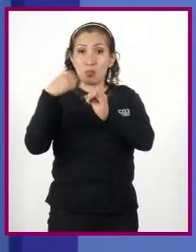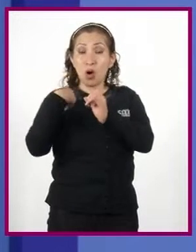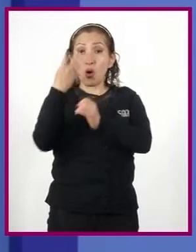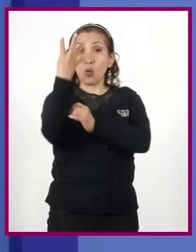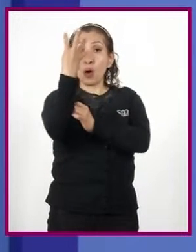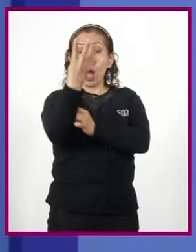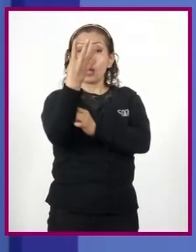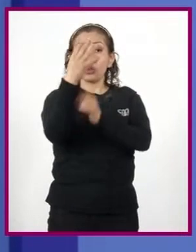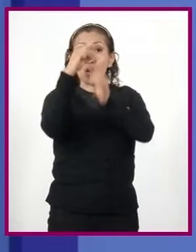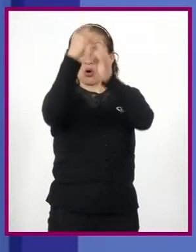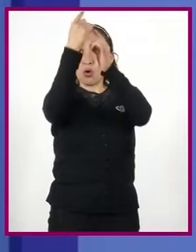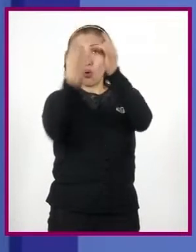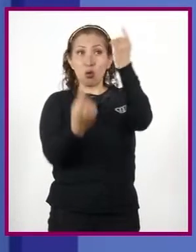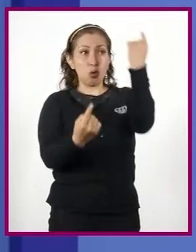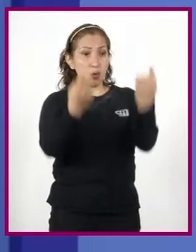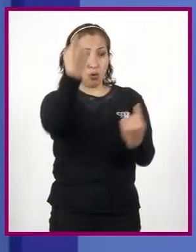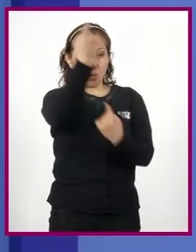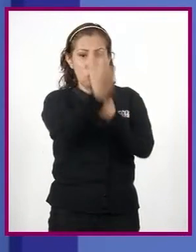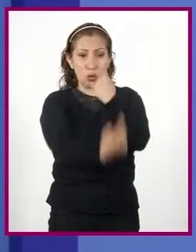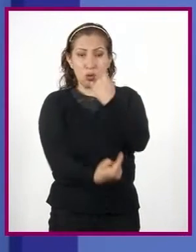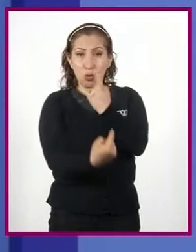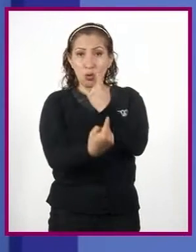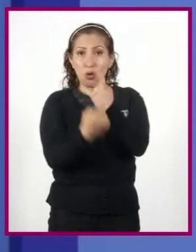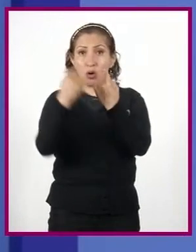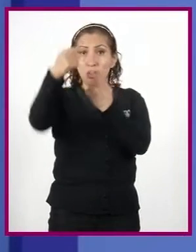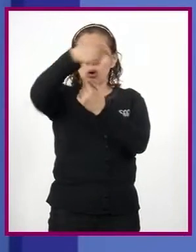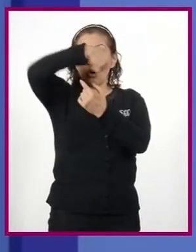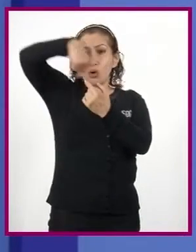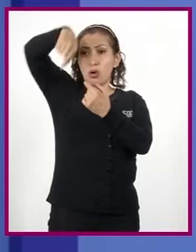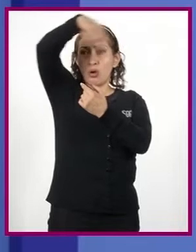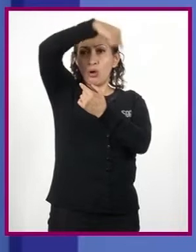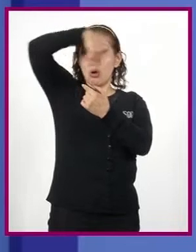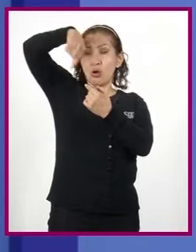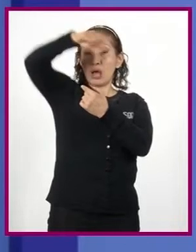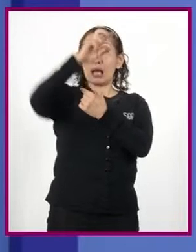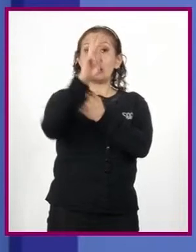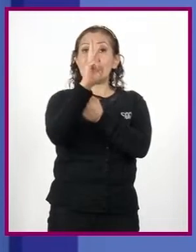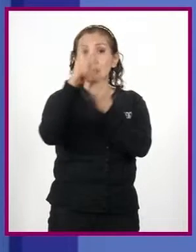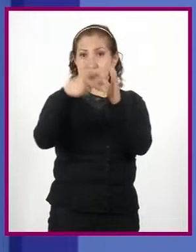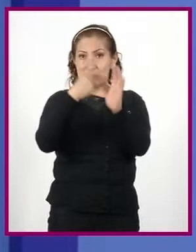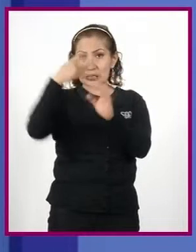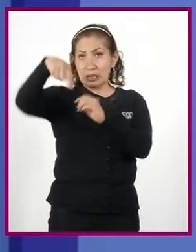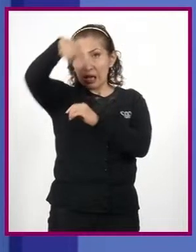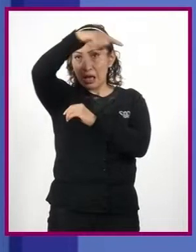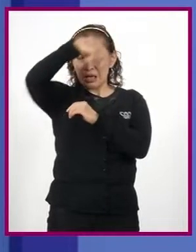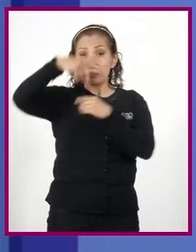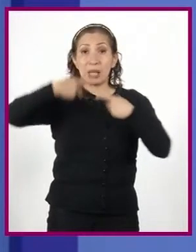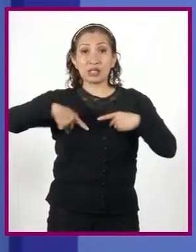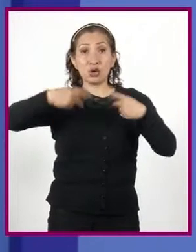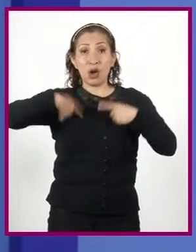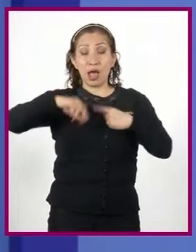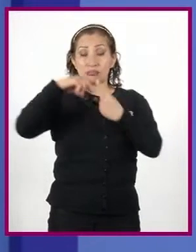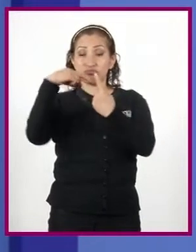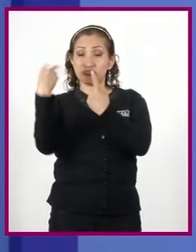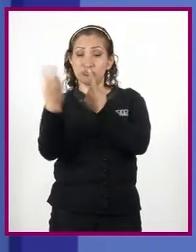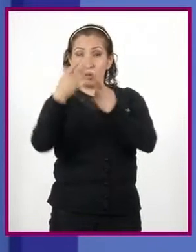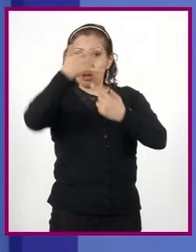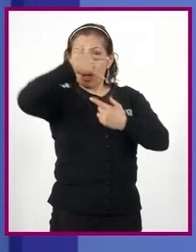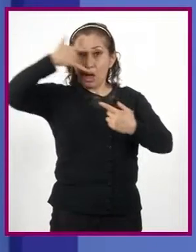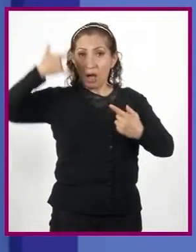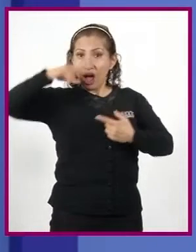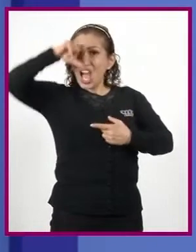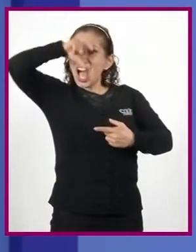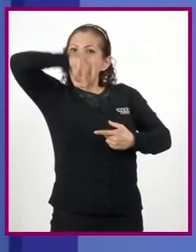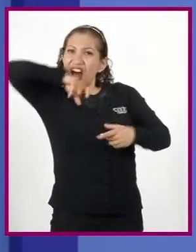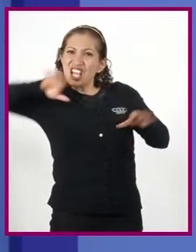4 sogas giratorias que se enrollaban al poste 3 veces. Los voladores iban disfrazados de